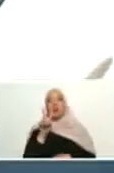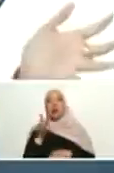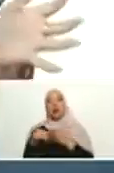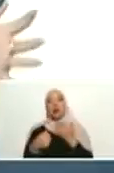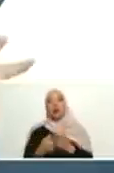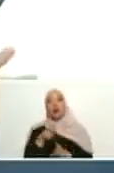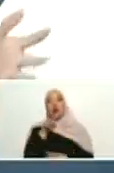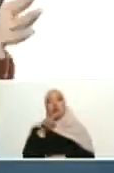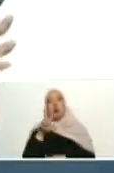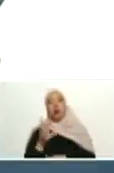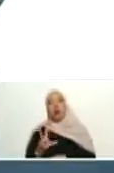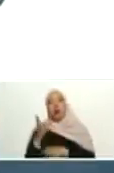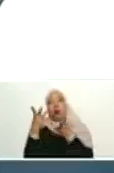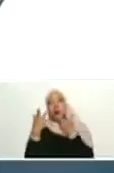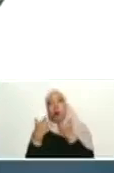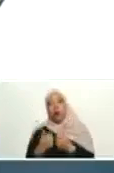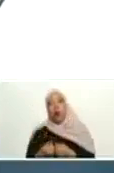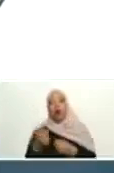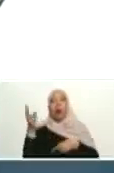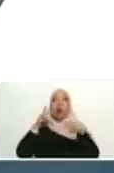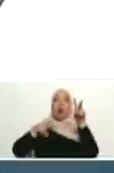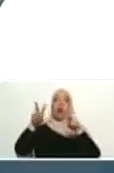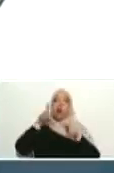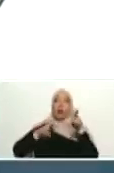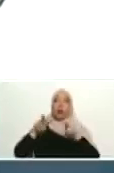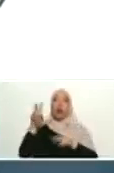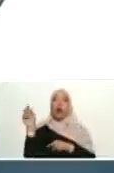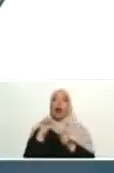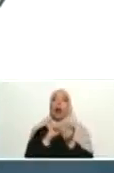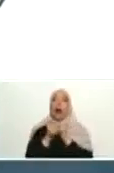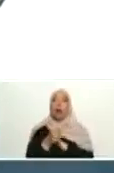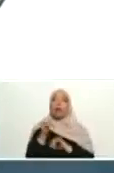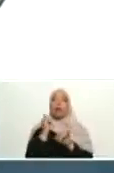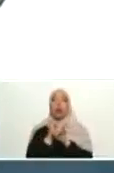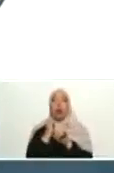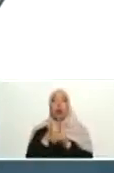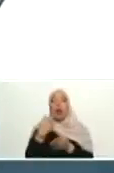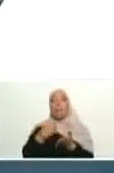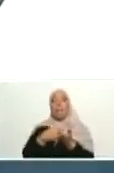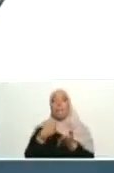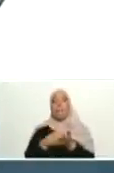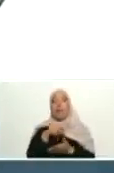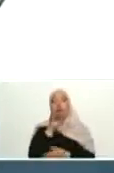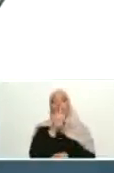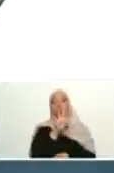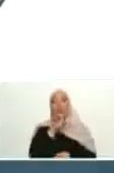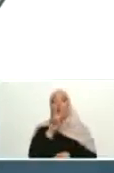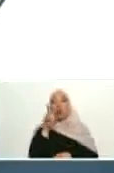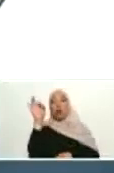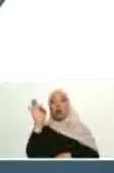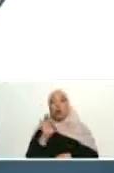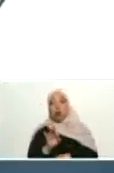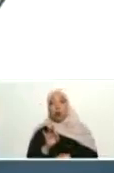2023, el número de operaciones transadas en los canales electrónicos se incrementó un 42%. Es decir, llegamos